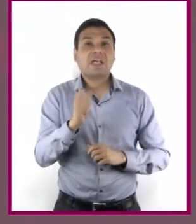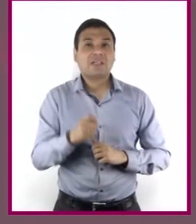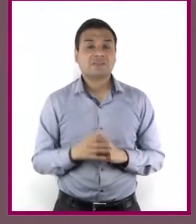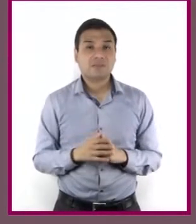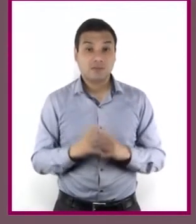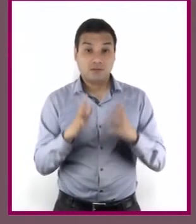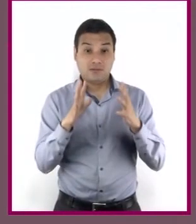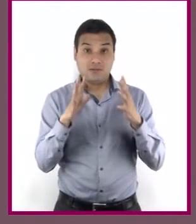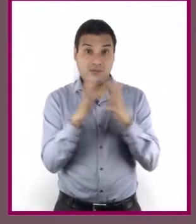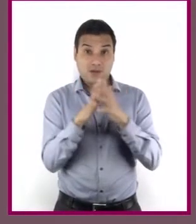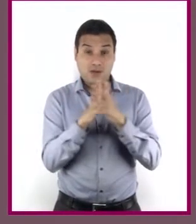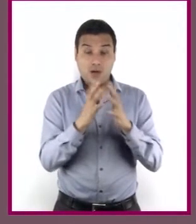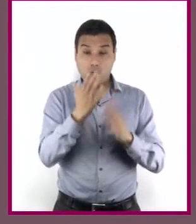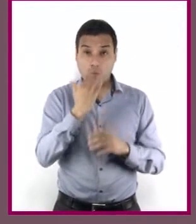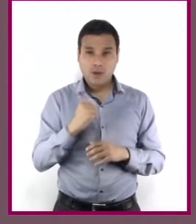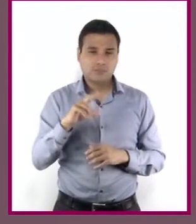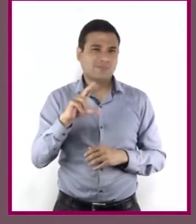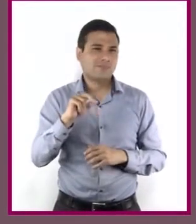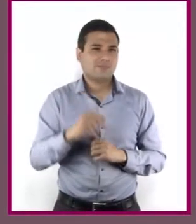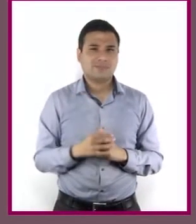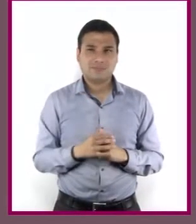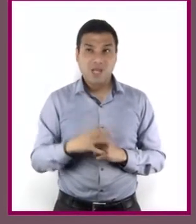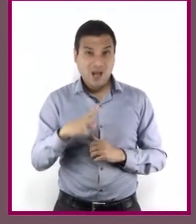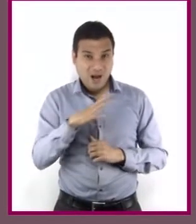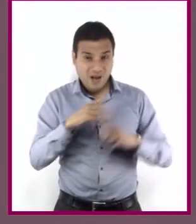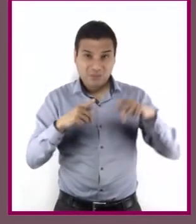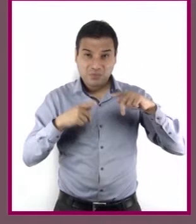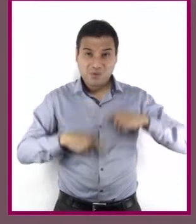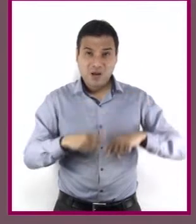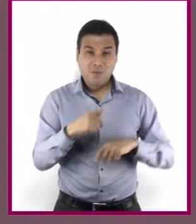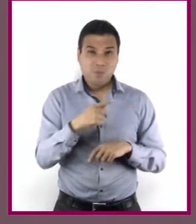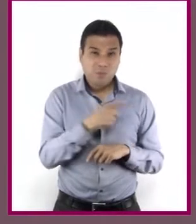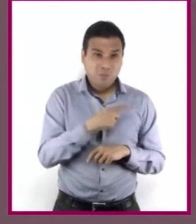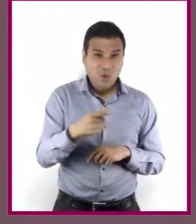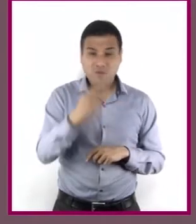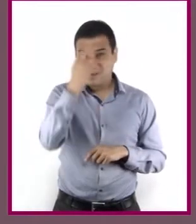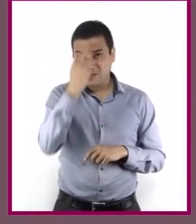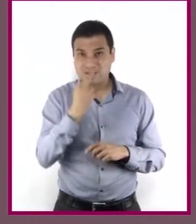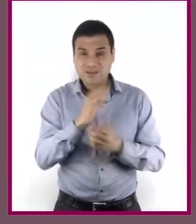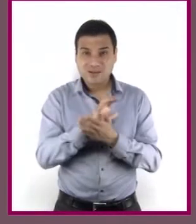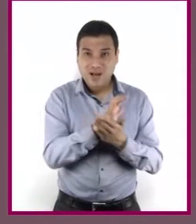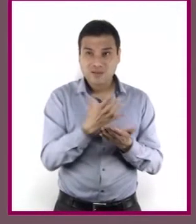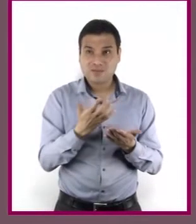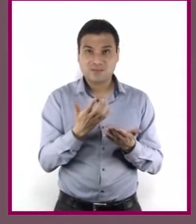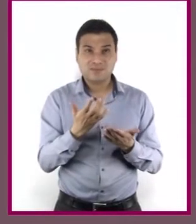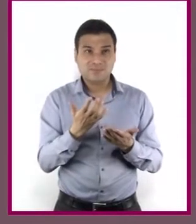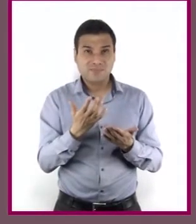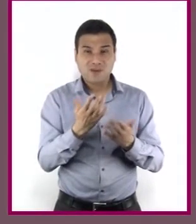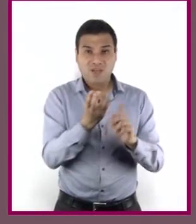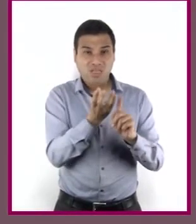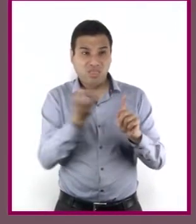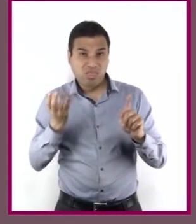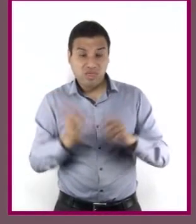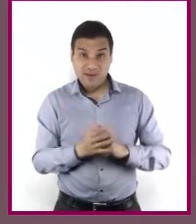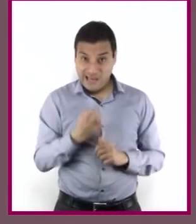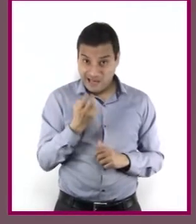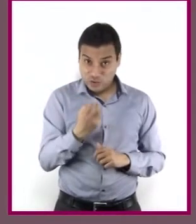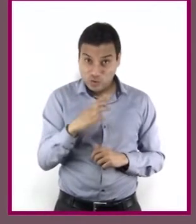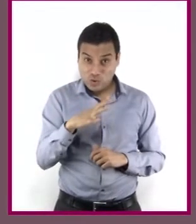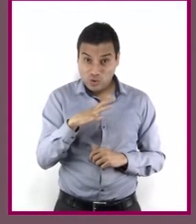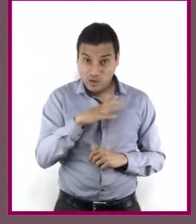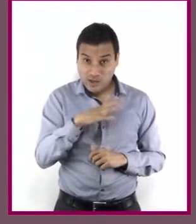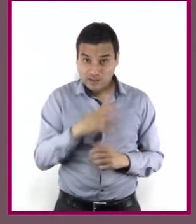guerra. Mientras haya pobreza, racismo, discriminación y exclusión, difícilmente